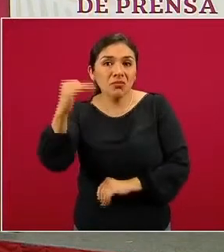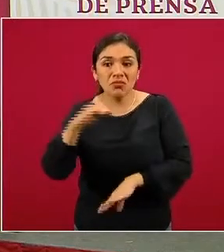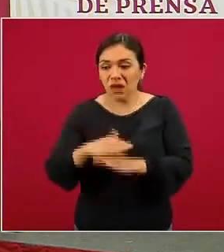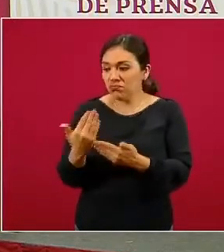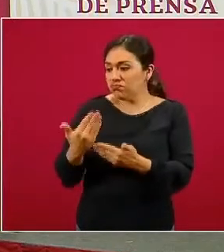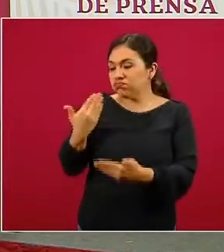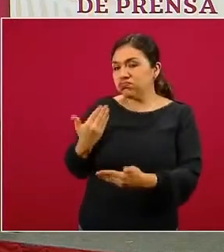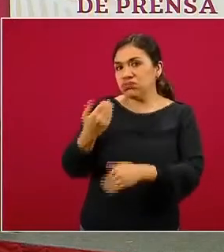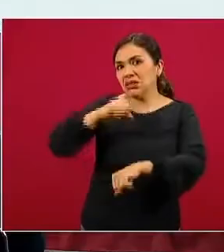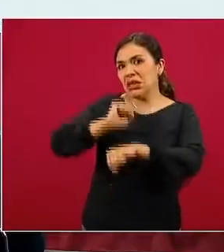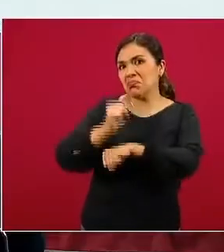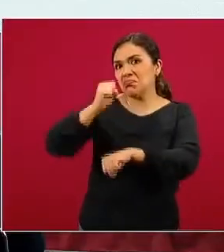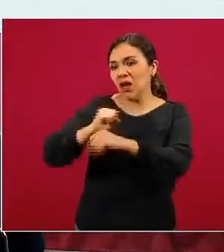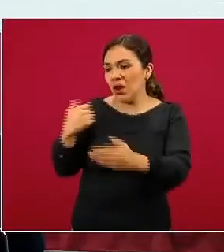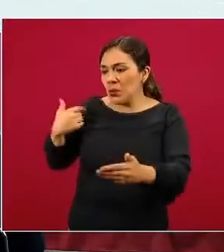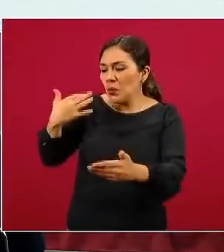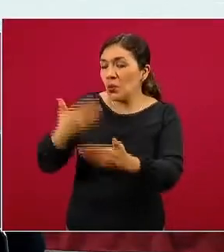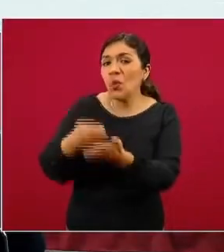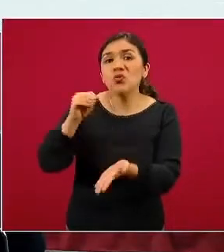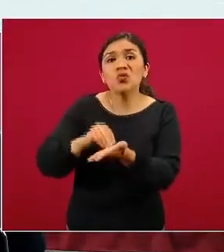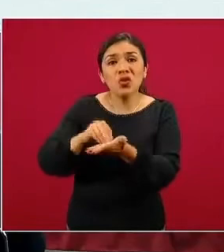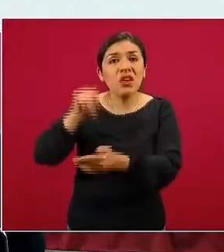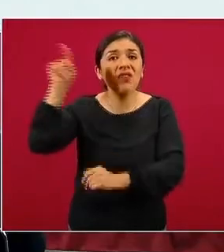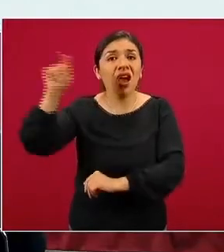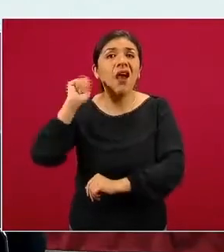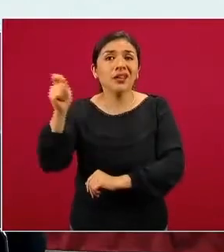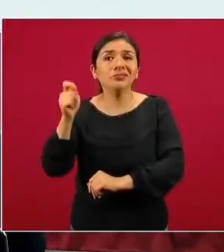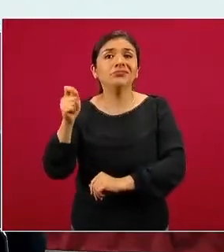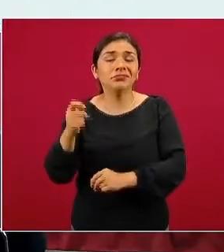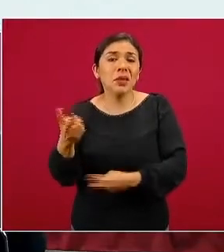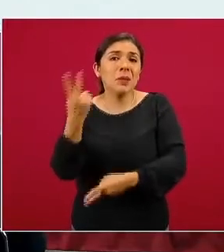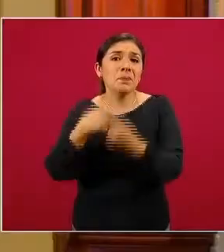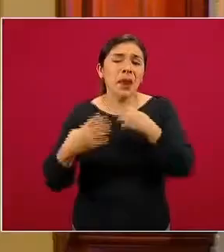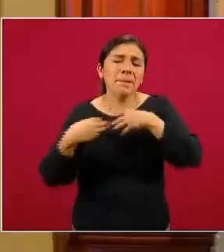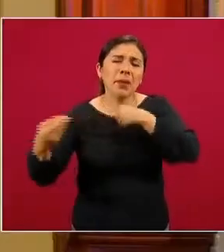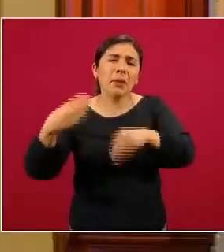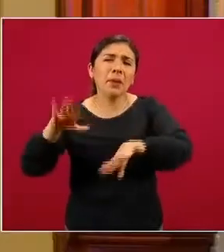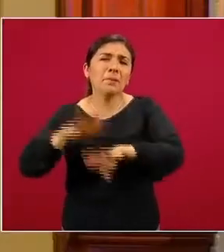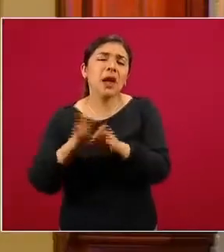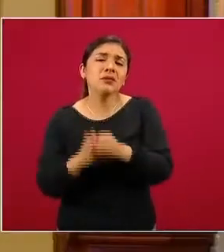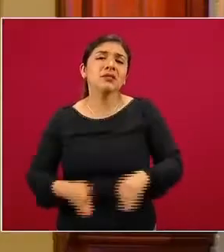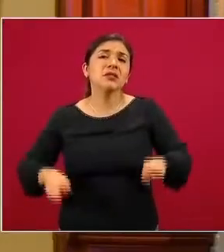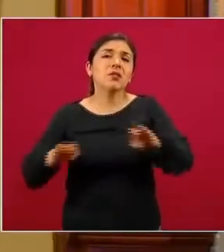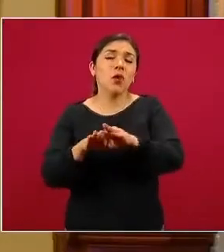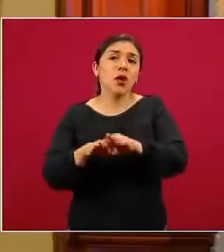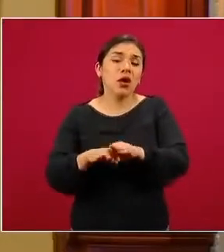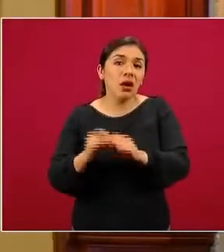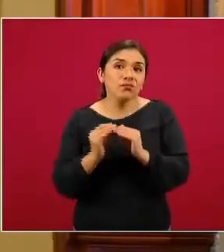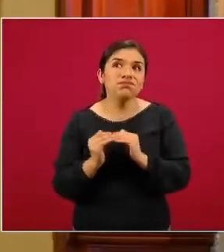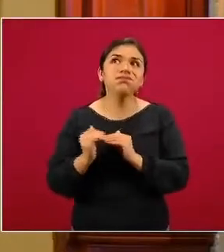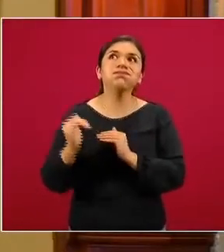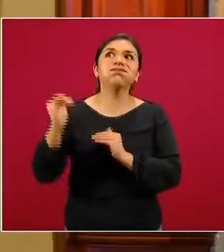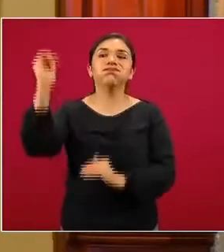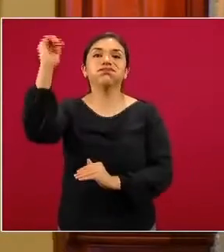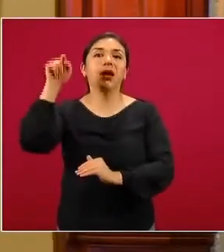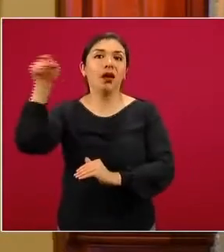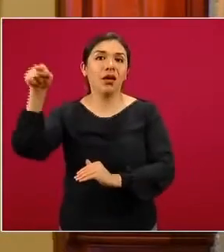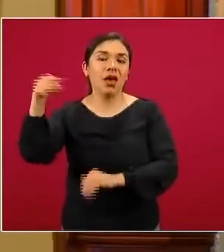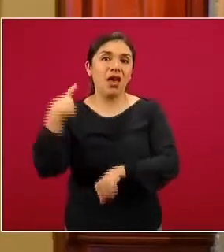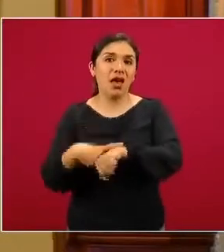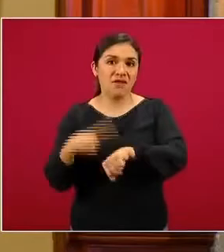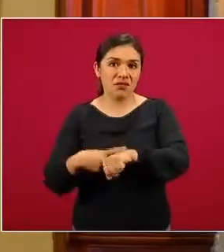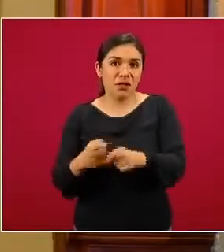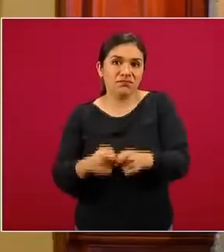últimas semanas y ellos todavía se encuentran en su transmisión importante, todavía en una fase ascendente de su